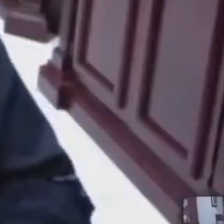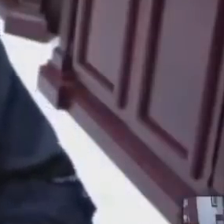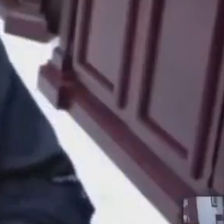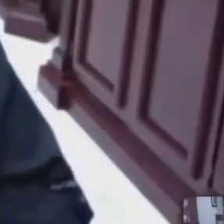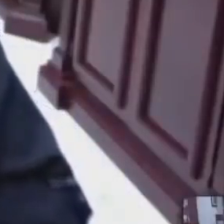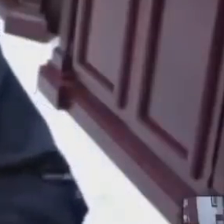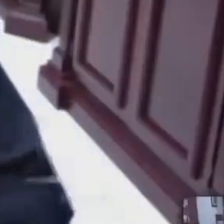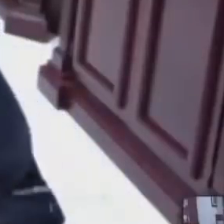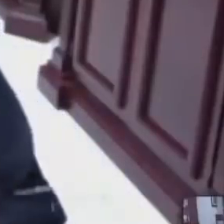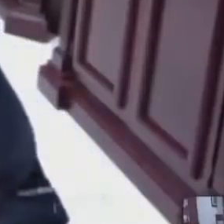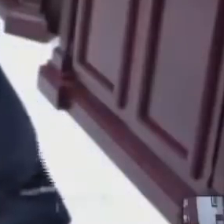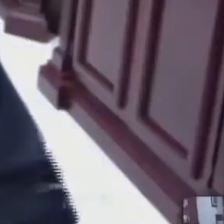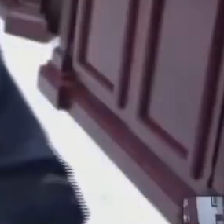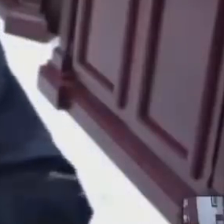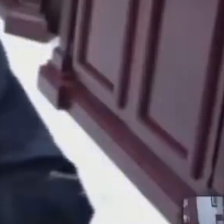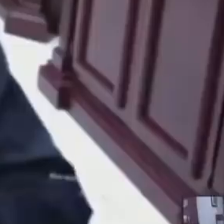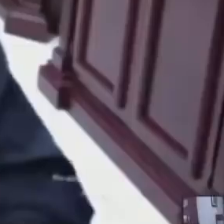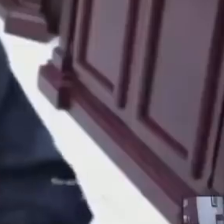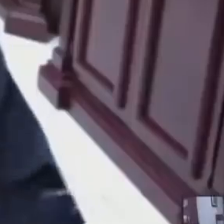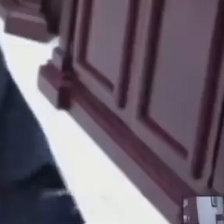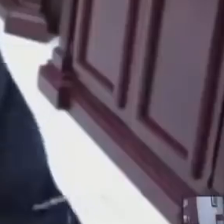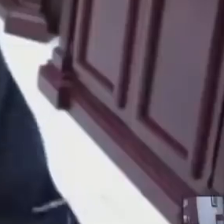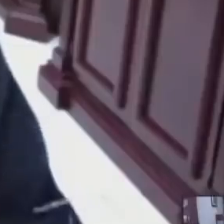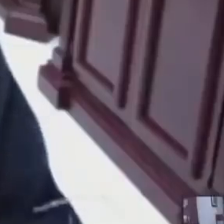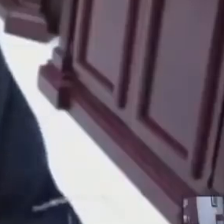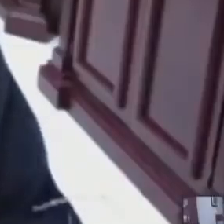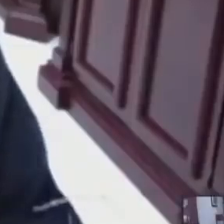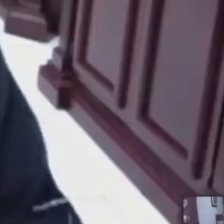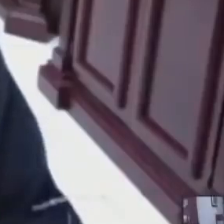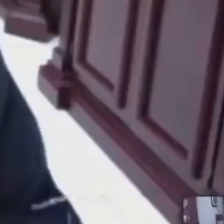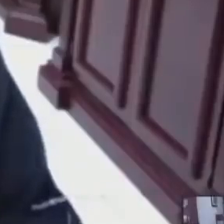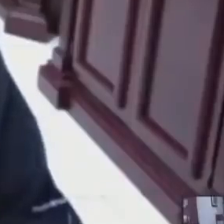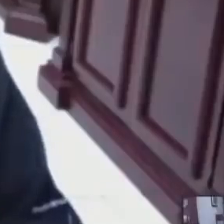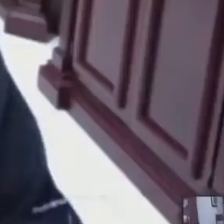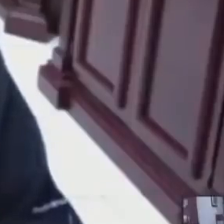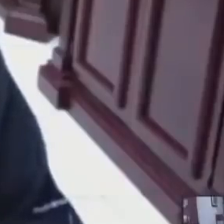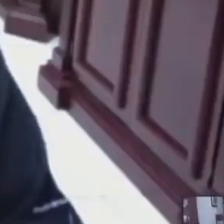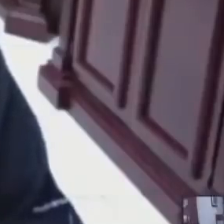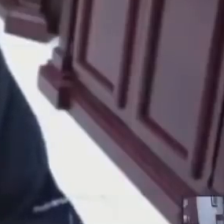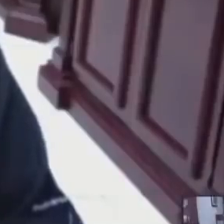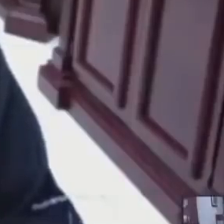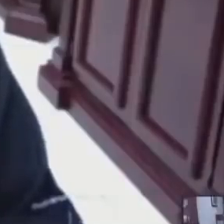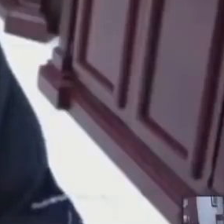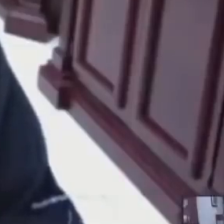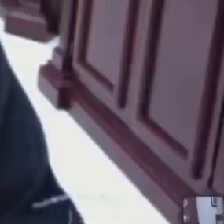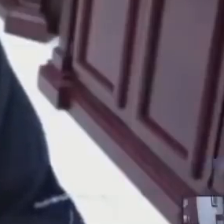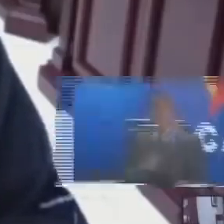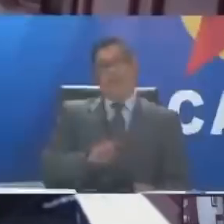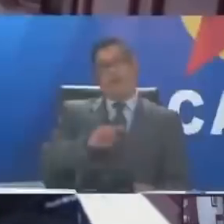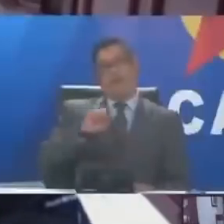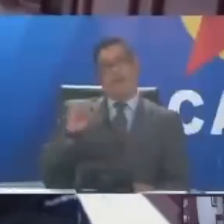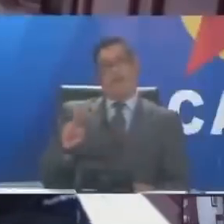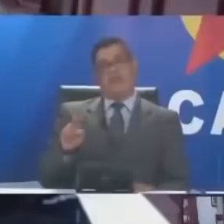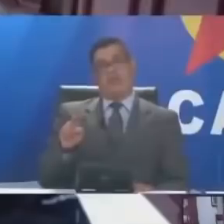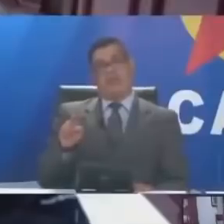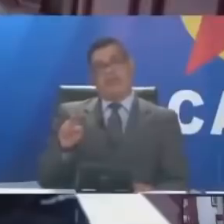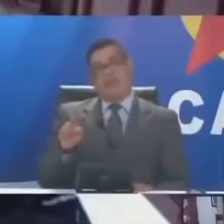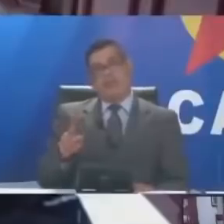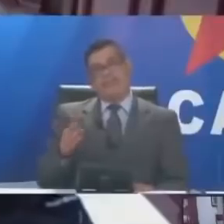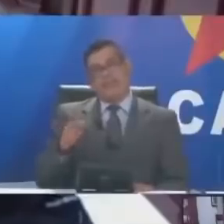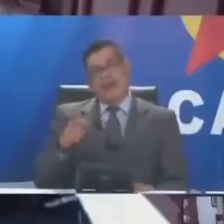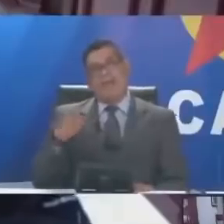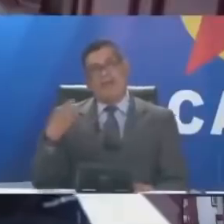que sí tienen derecho a seguir en ese lugar eso lo van a decir las elecciones del 2021 pero pastor pero cuando uno está más lejos de dios